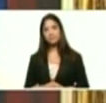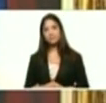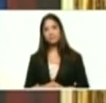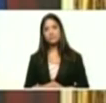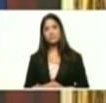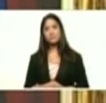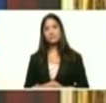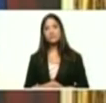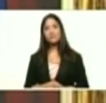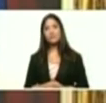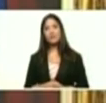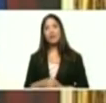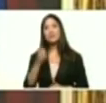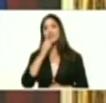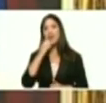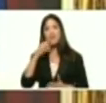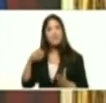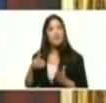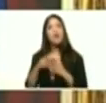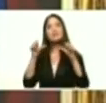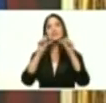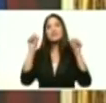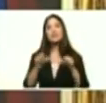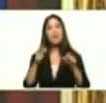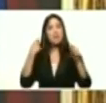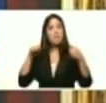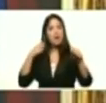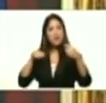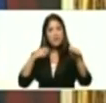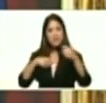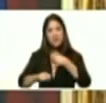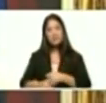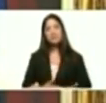de boicotear, sabotear, todo el sistema, de distribución,